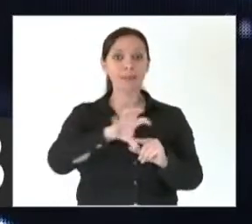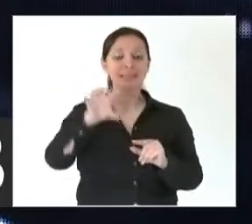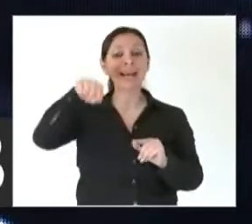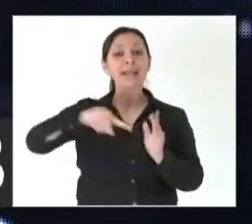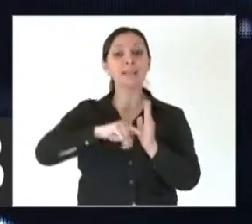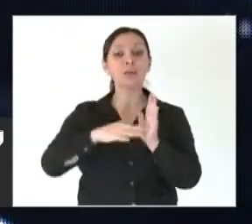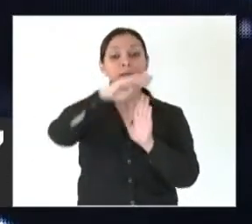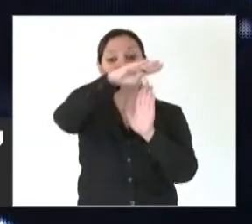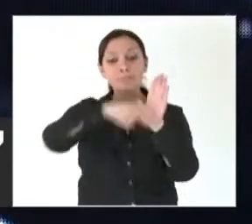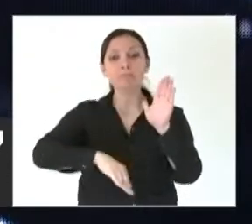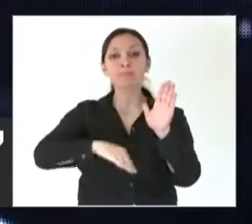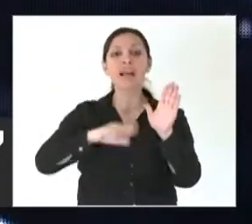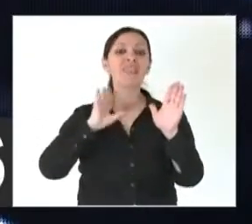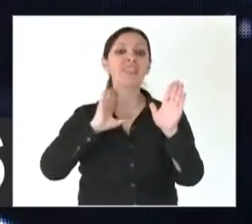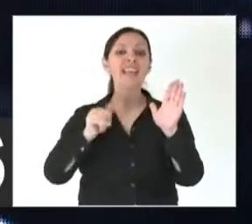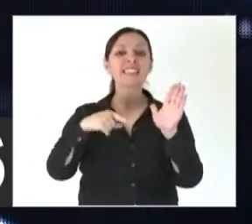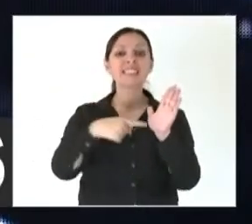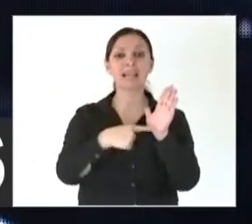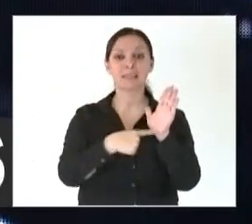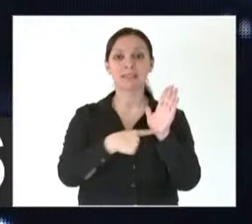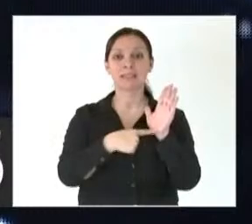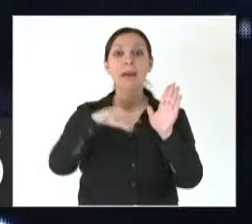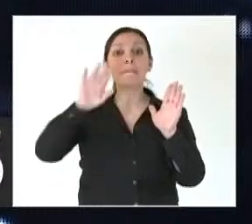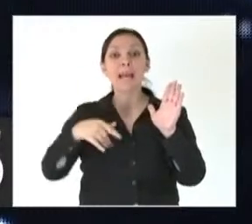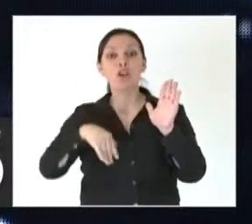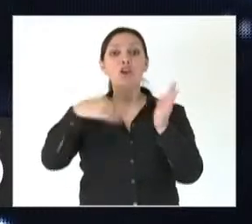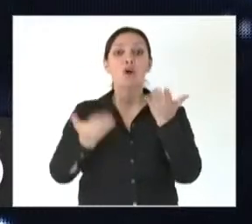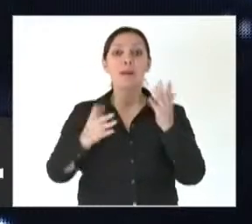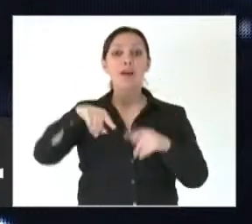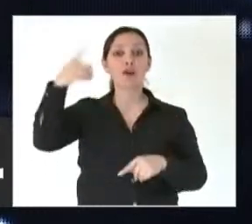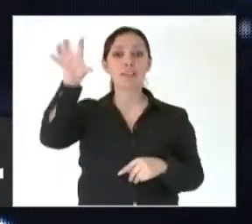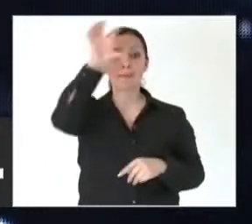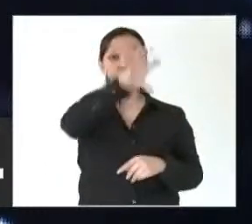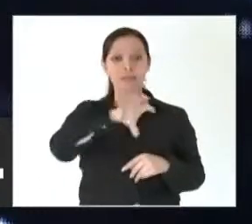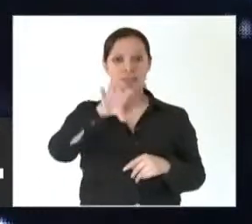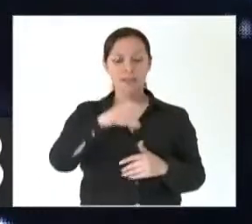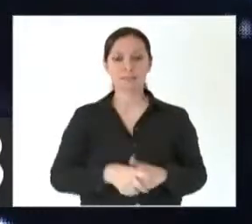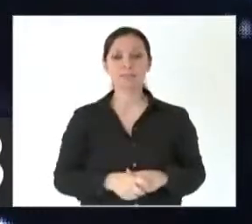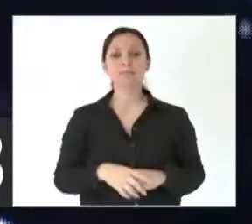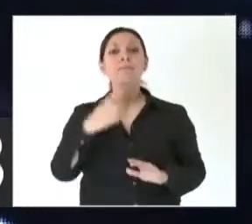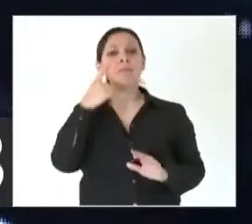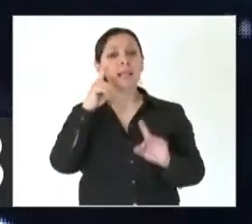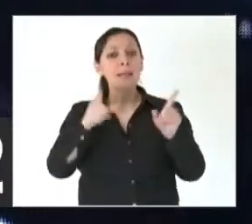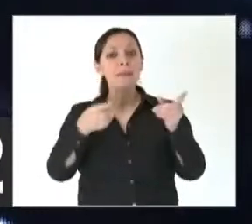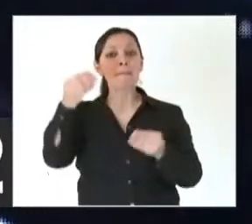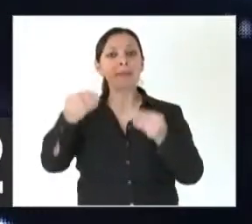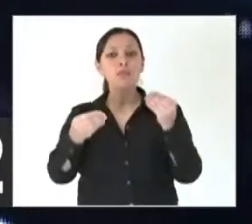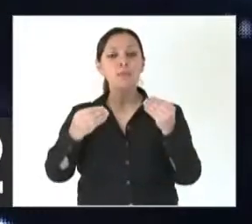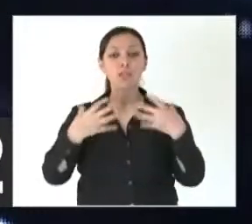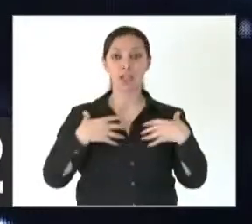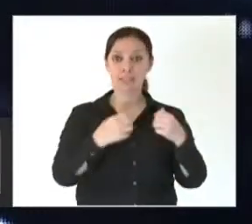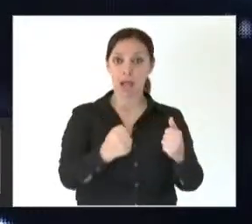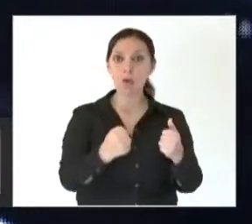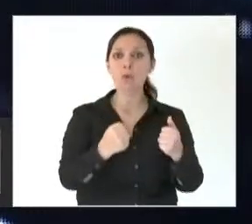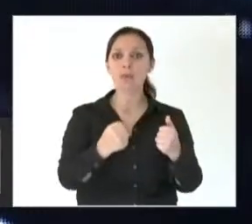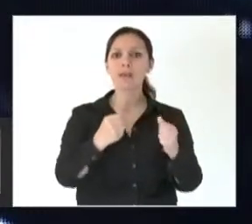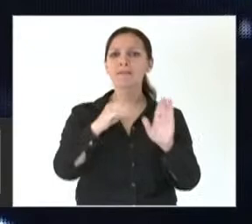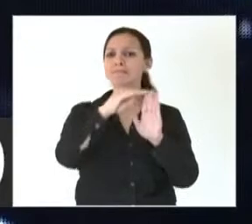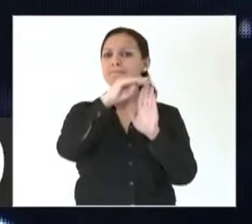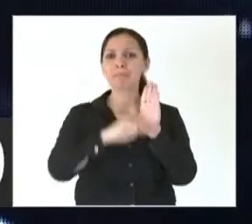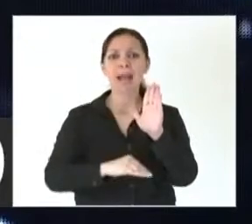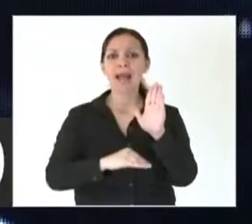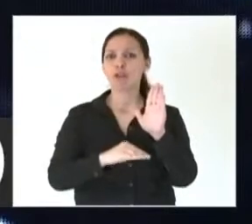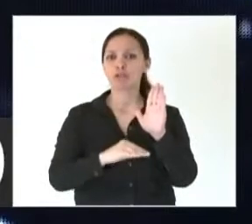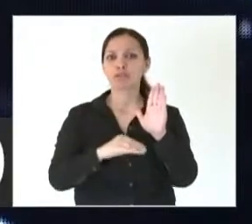en el nivel 16 cobran menos que en el resto de las provincias también hay que entender que el presupuesto de salud tenemos el más bajo de la ciudad